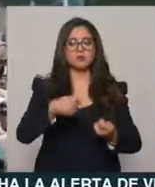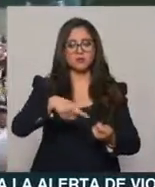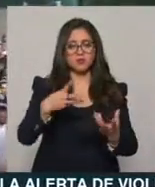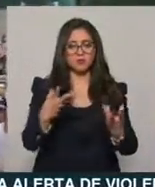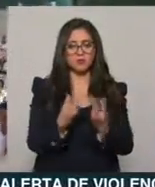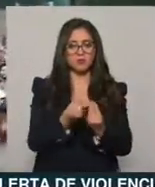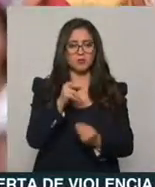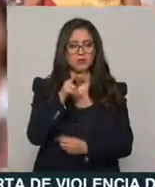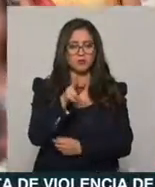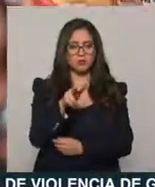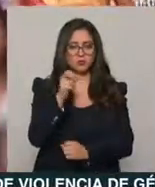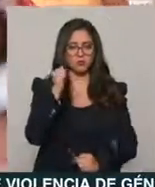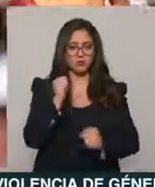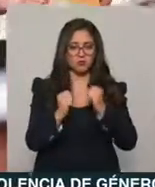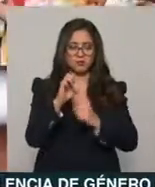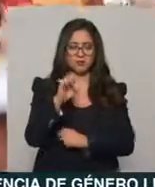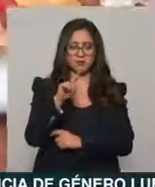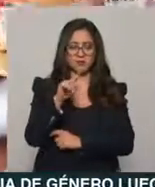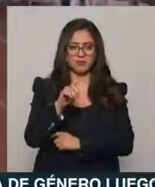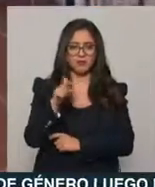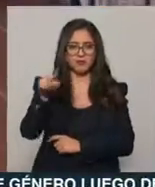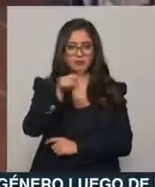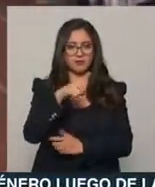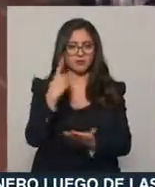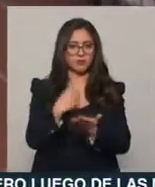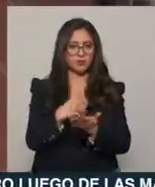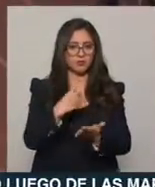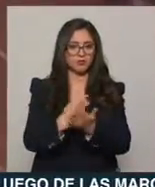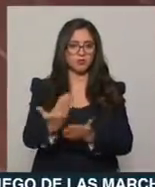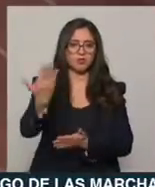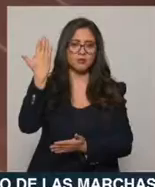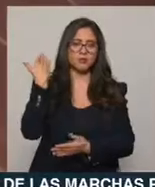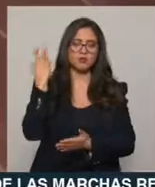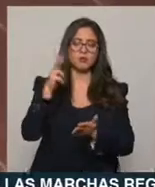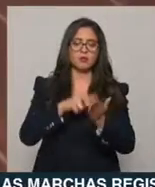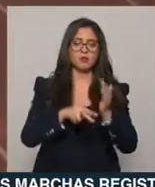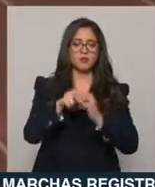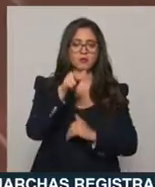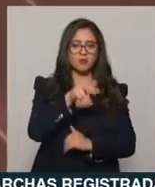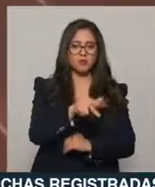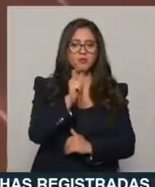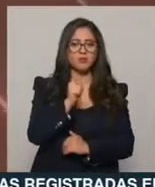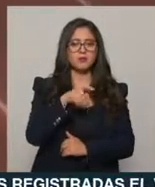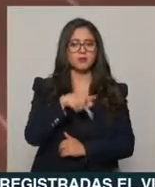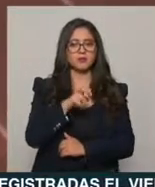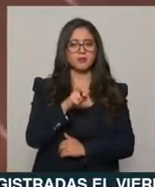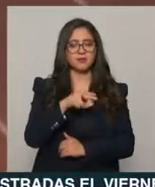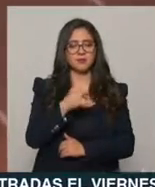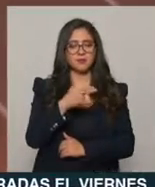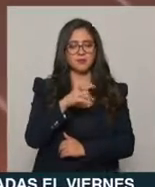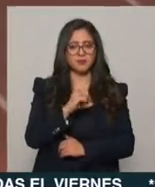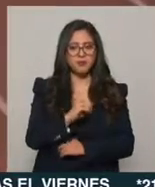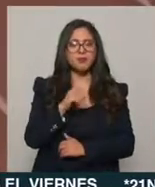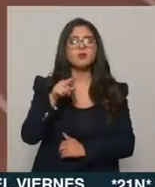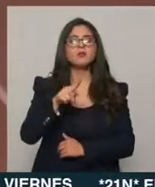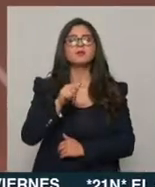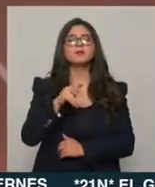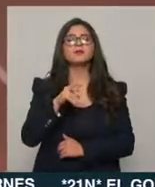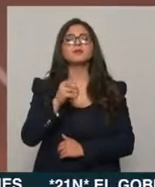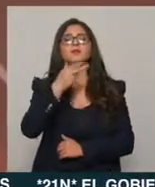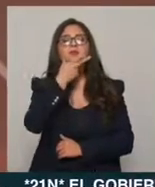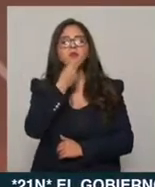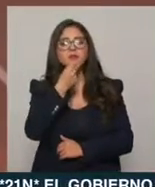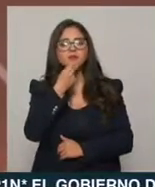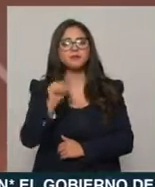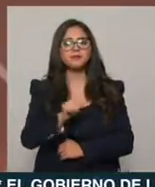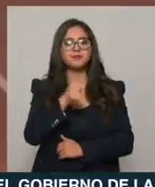de 18 corredores elite con distinción dorada. La edición 2018 fue dominada por el keniano Tiku Seriku en la rama varonil y